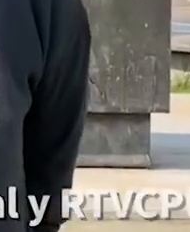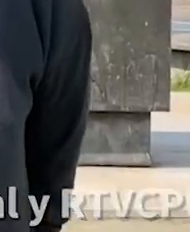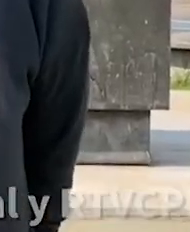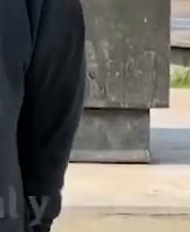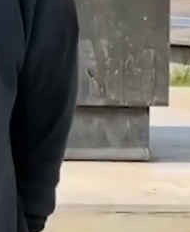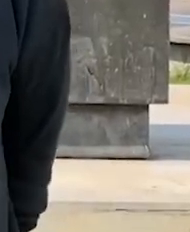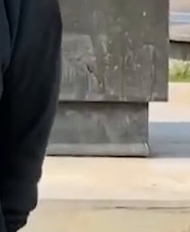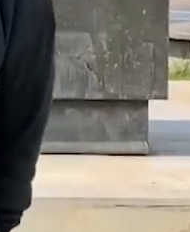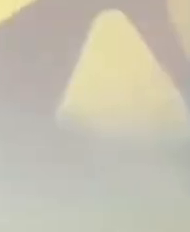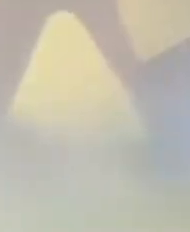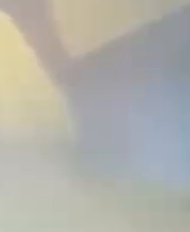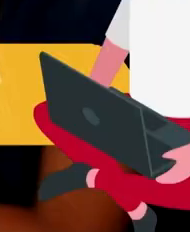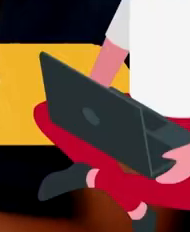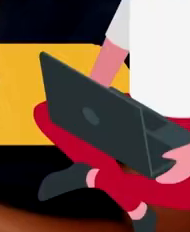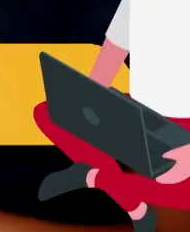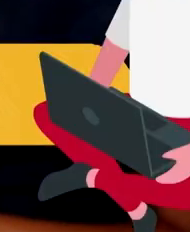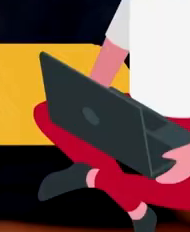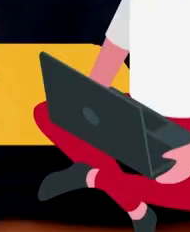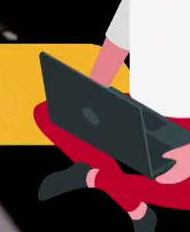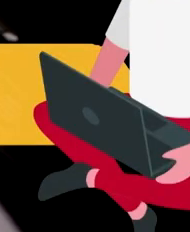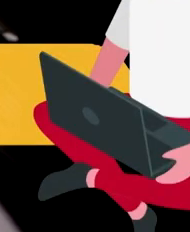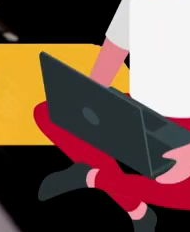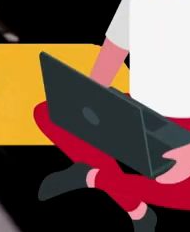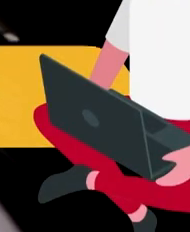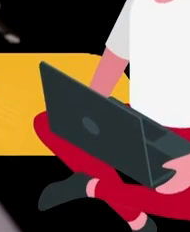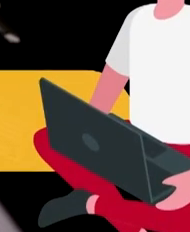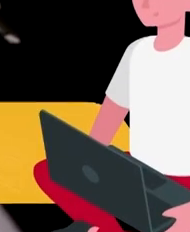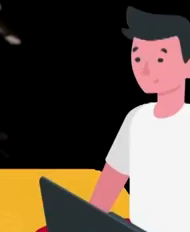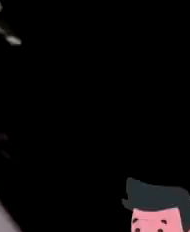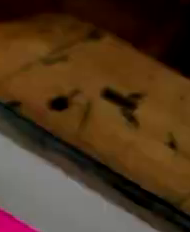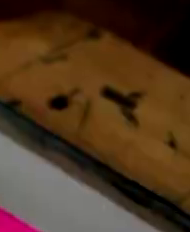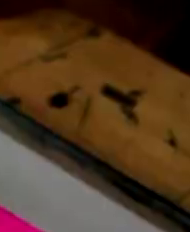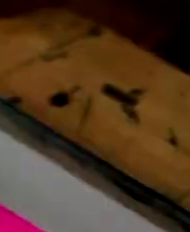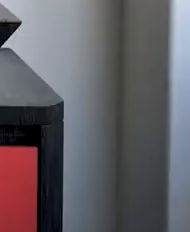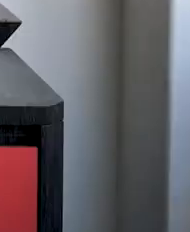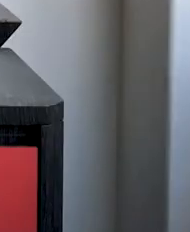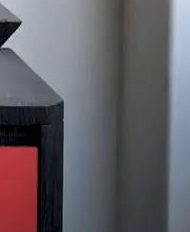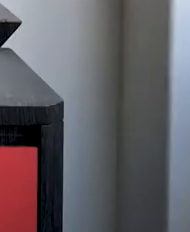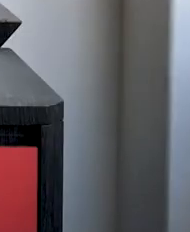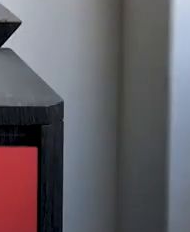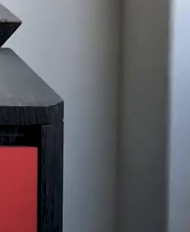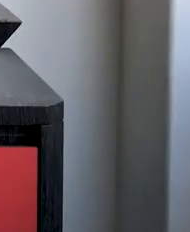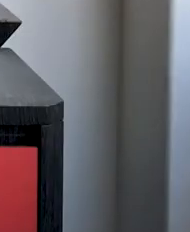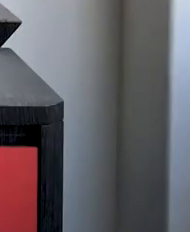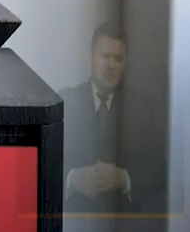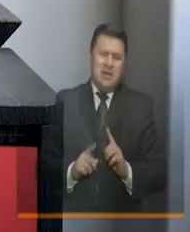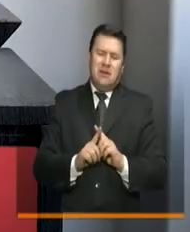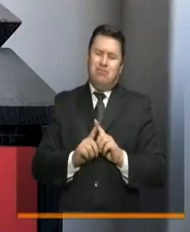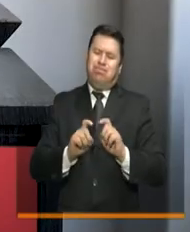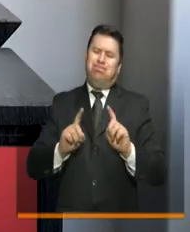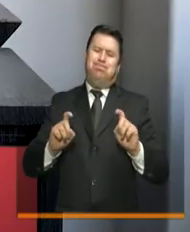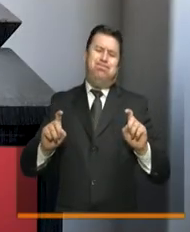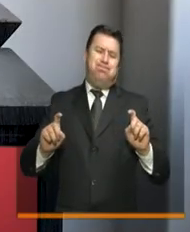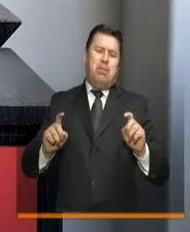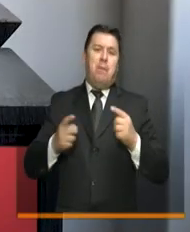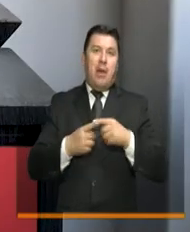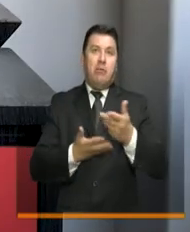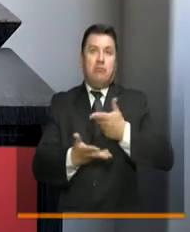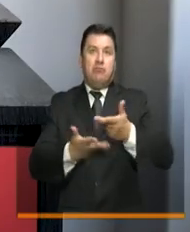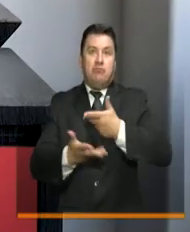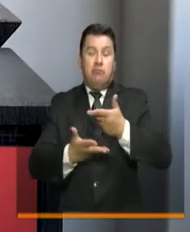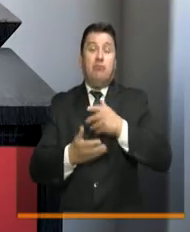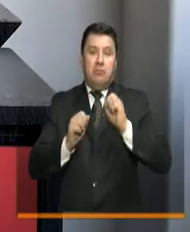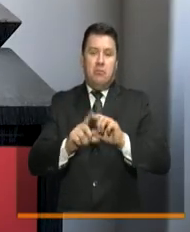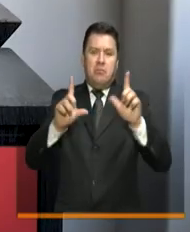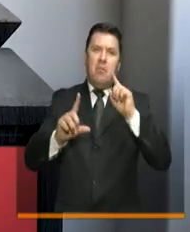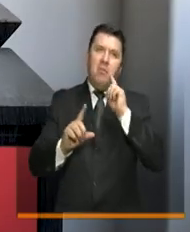colegios públicos de Colombia no se queden atrás del proceso de aprendizaje. Son recursos diversos y muy interactivos. Podemos